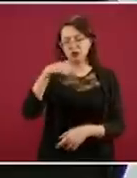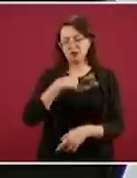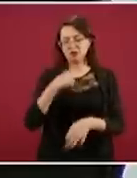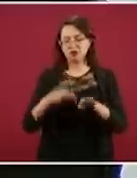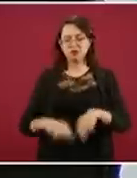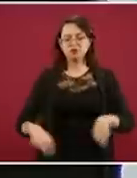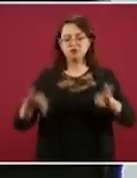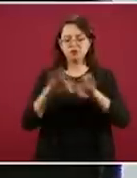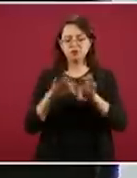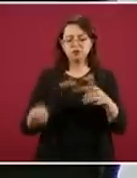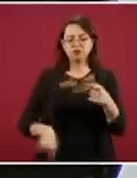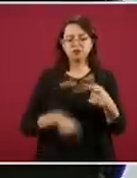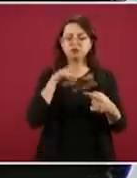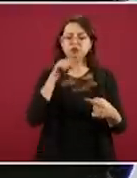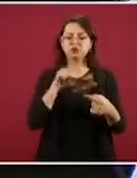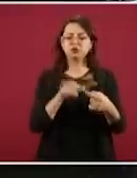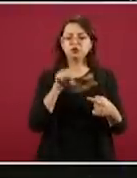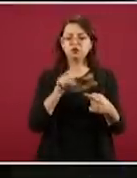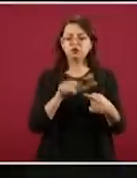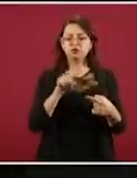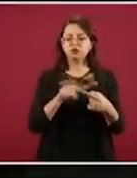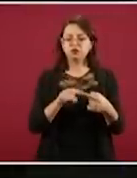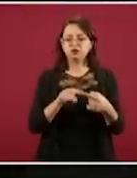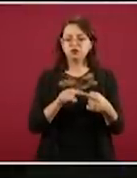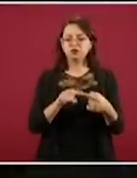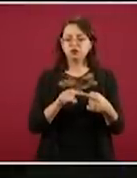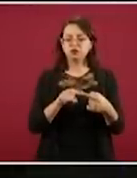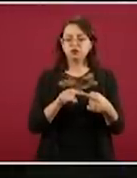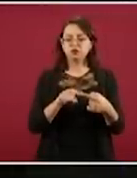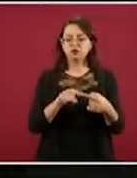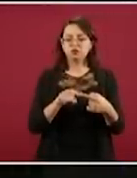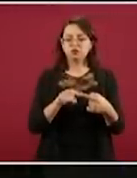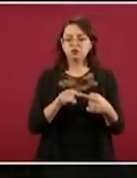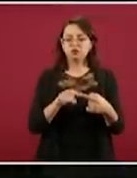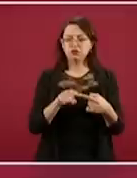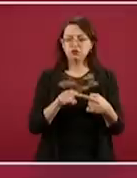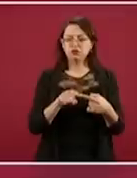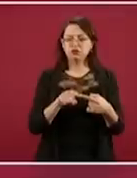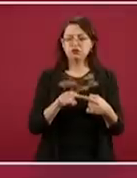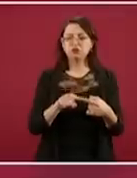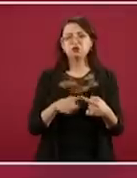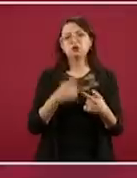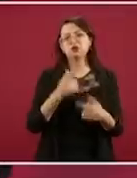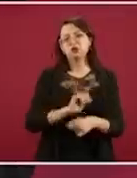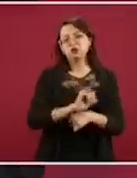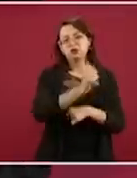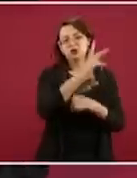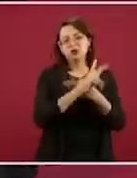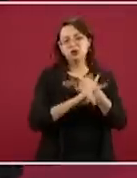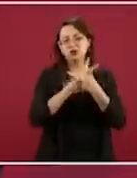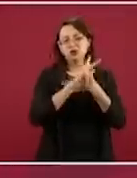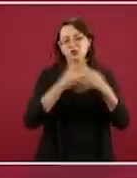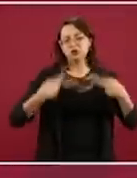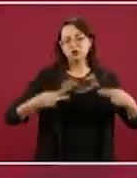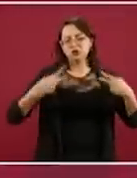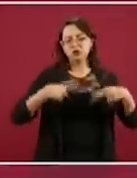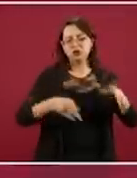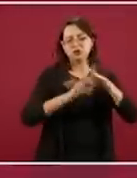mencionaba. Primero, un crecimiento de las remesas como nunca.